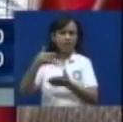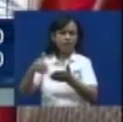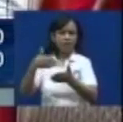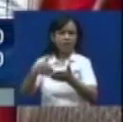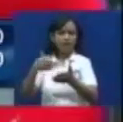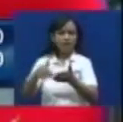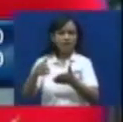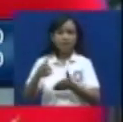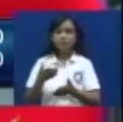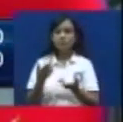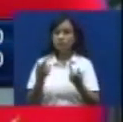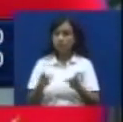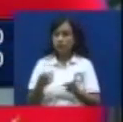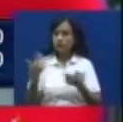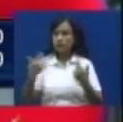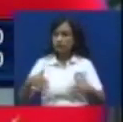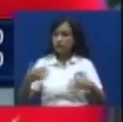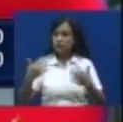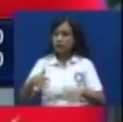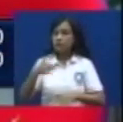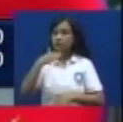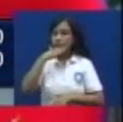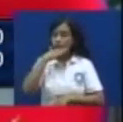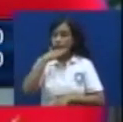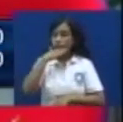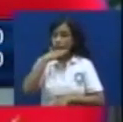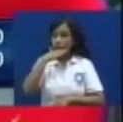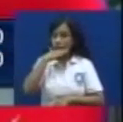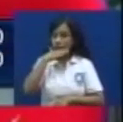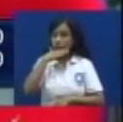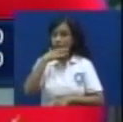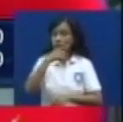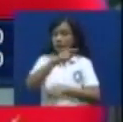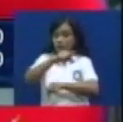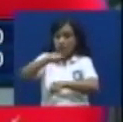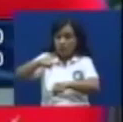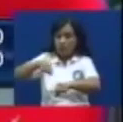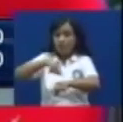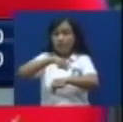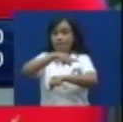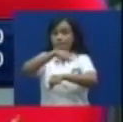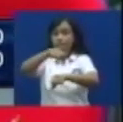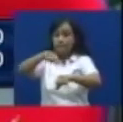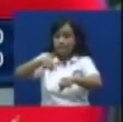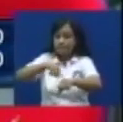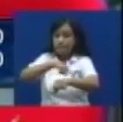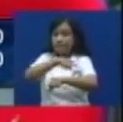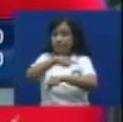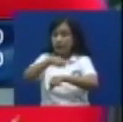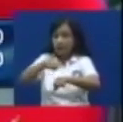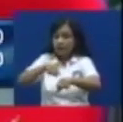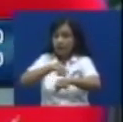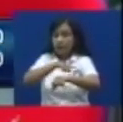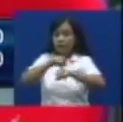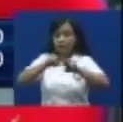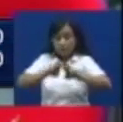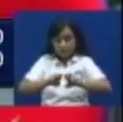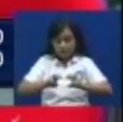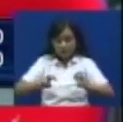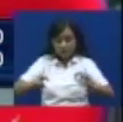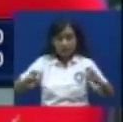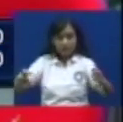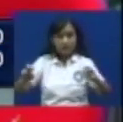Pero qué esfuerzo hay que hacer para pasar horas y horas ahí en el plenario de